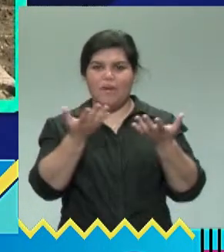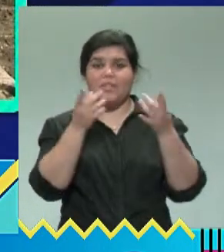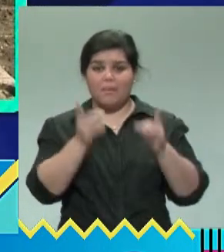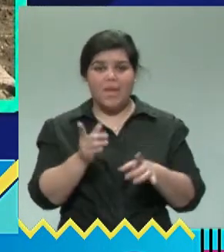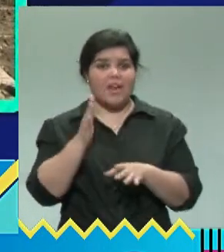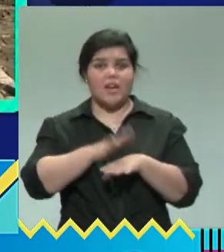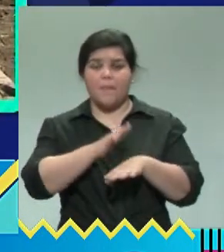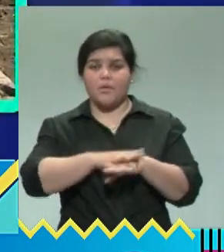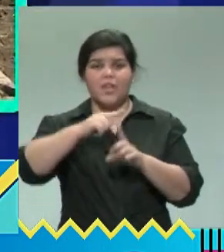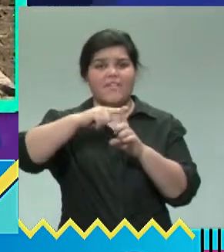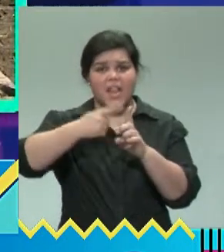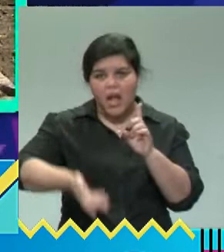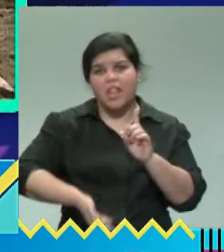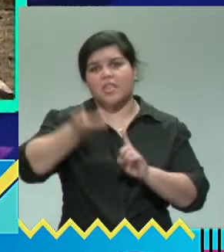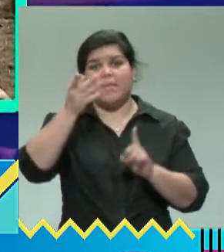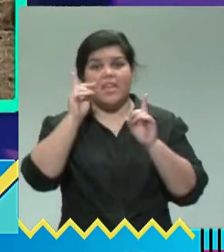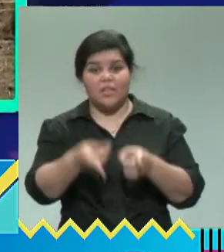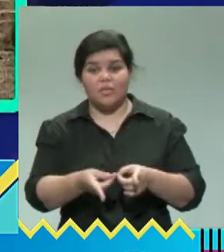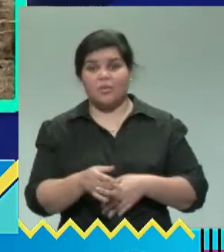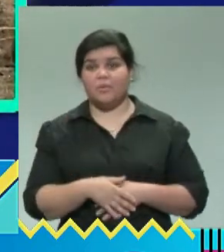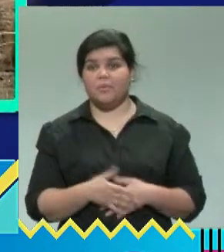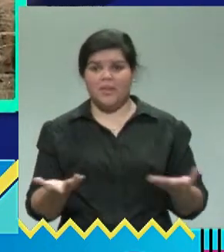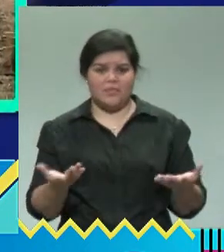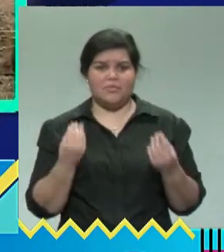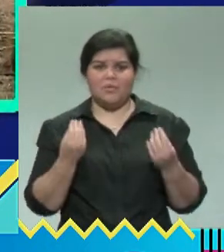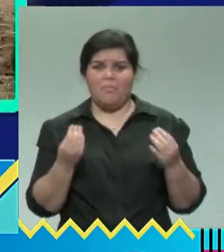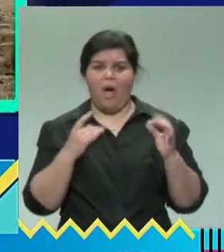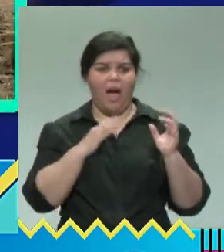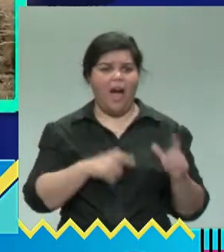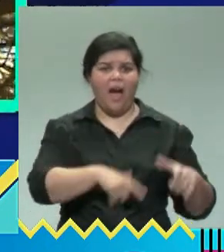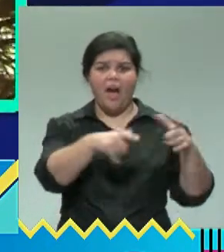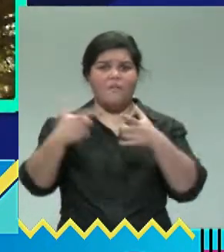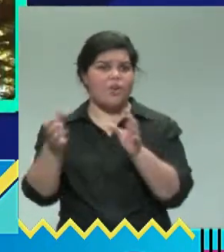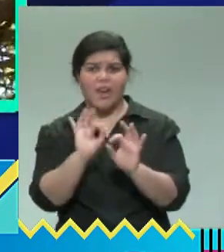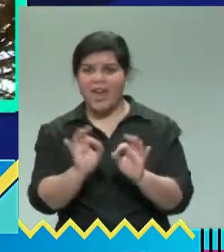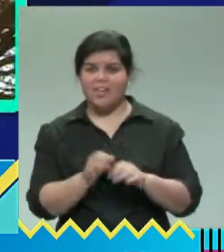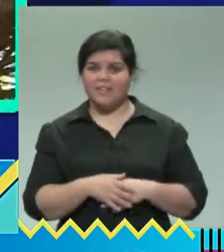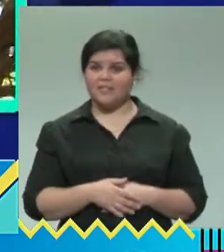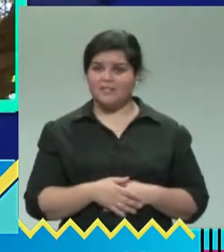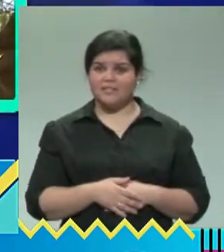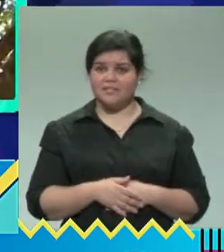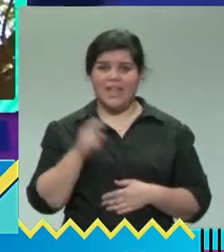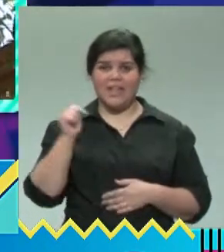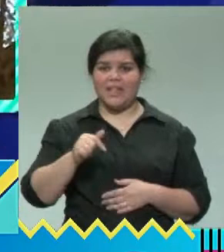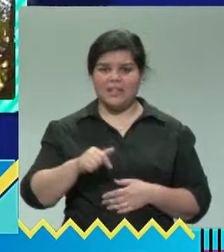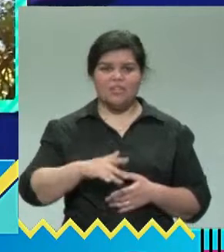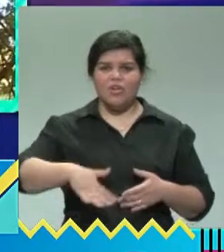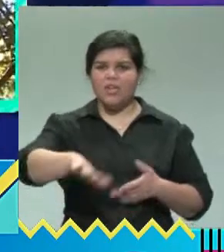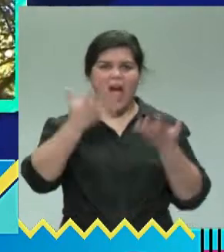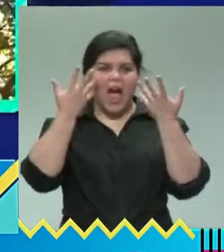global sin árboles. Esto sería terrible. Imagínate esta ciudad sin árboles. Sería terrible. O